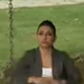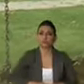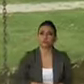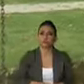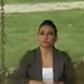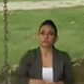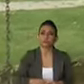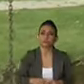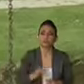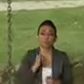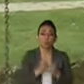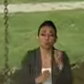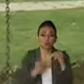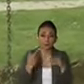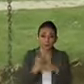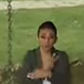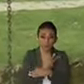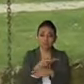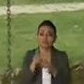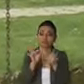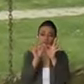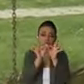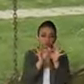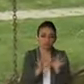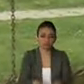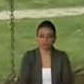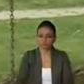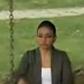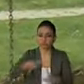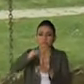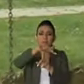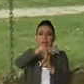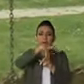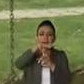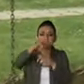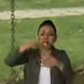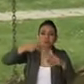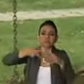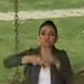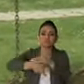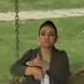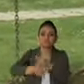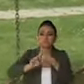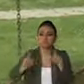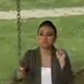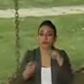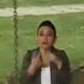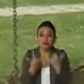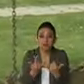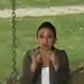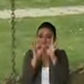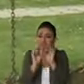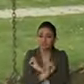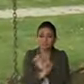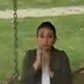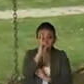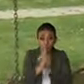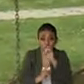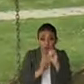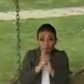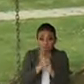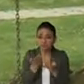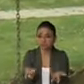Última vez fue la remodelación del parque, que se hizo el parque, y en verdad el parque no tiene los 2 años y